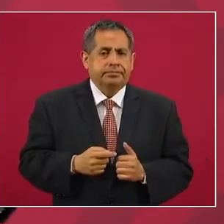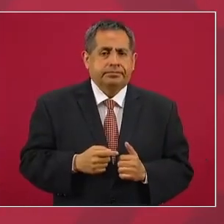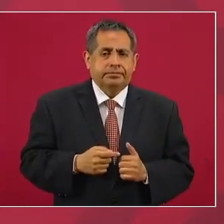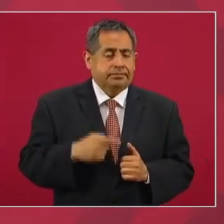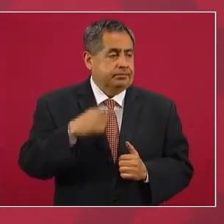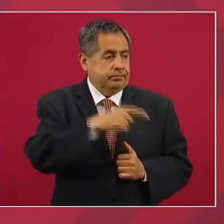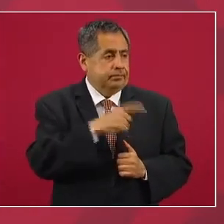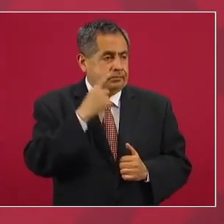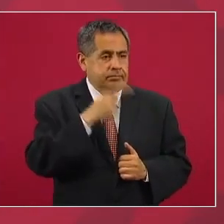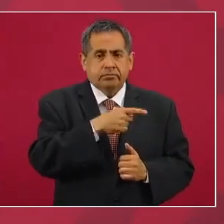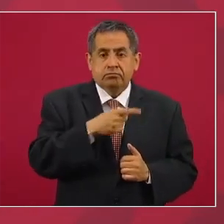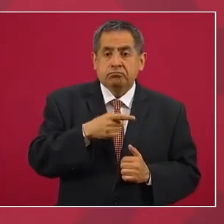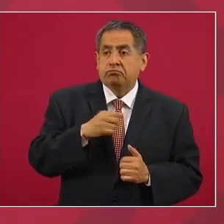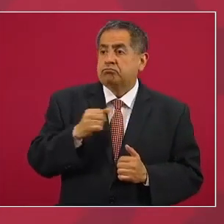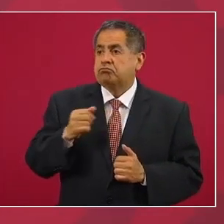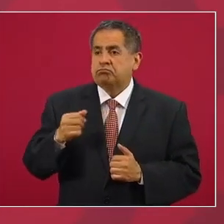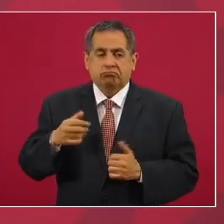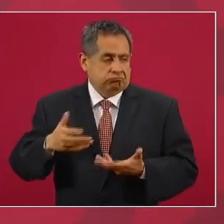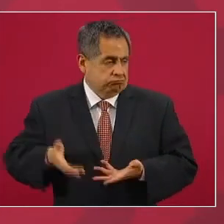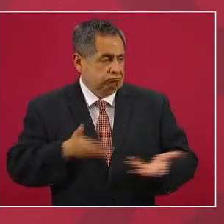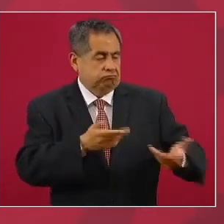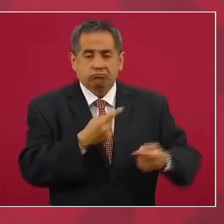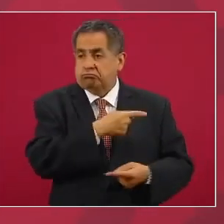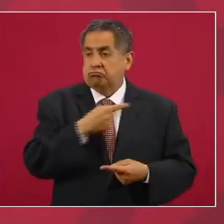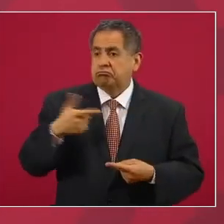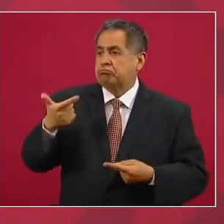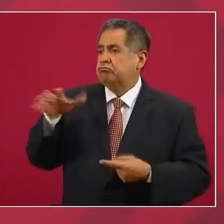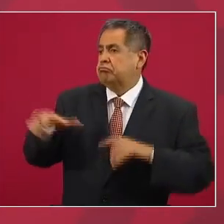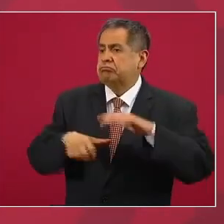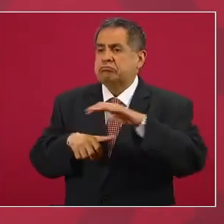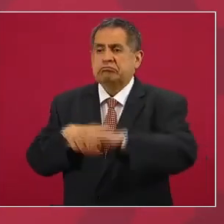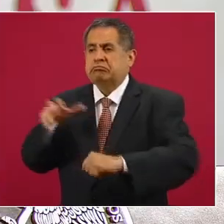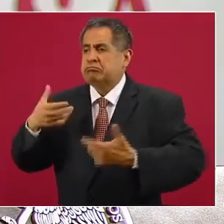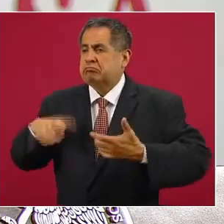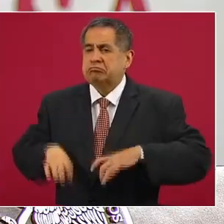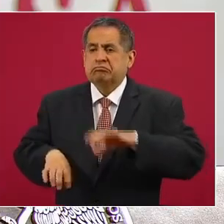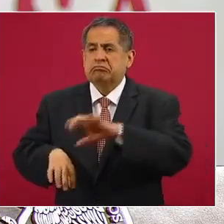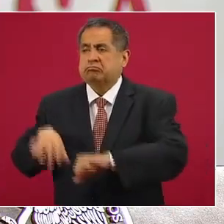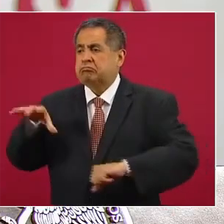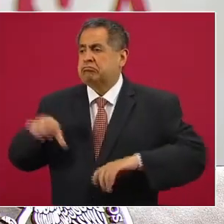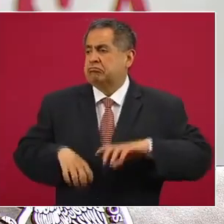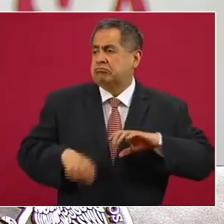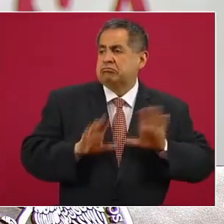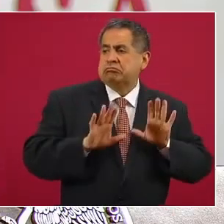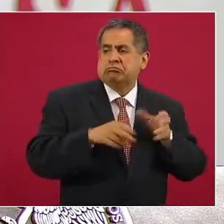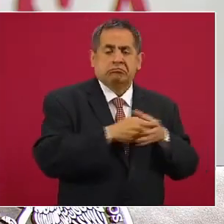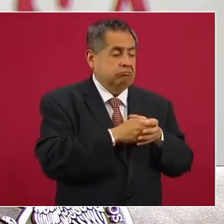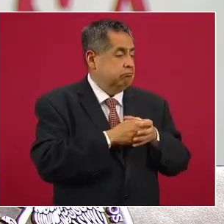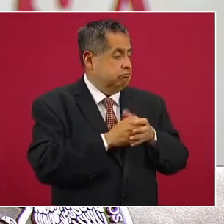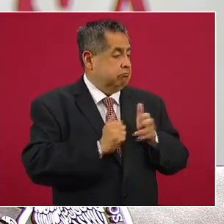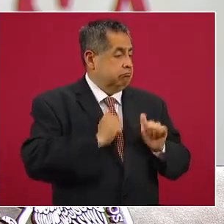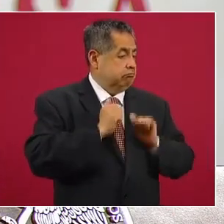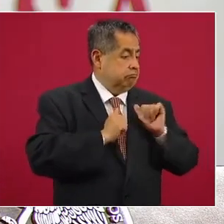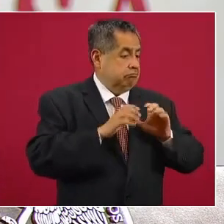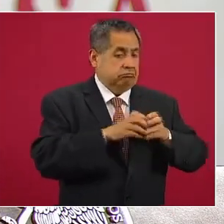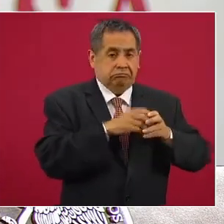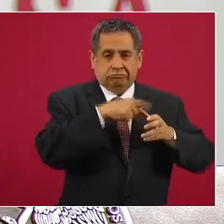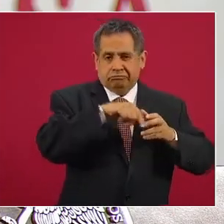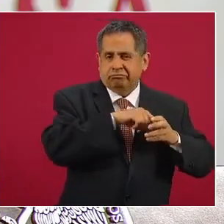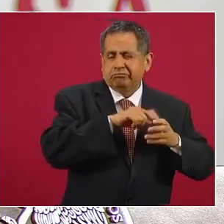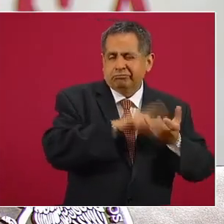permitir el saqueo de los bienes nacionales y favorecer a una minoría,